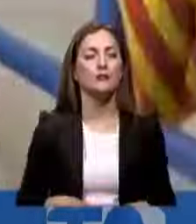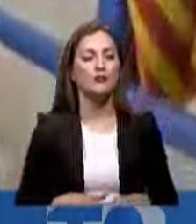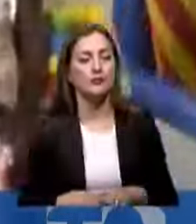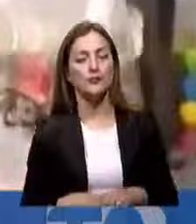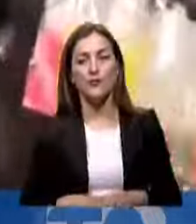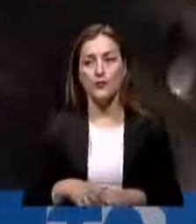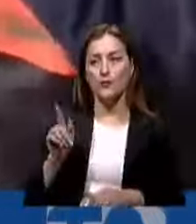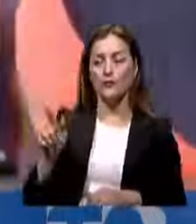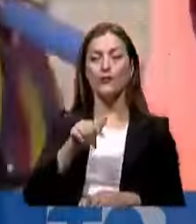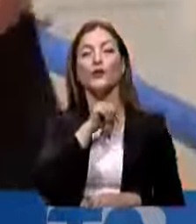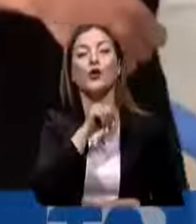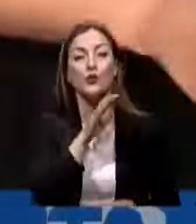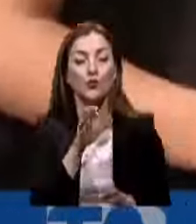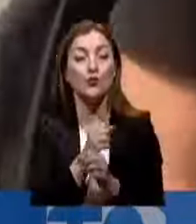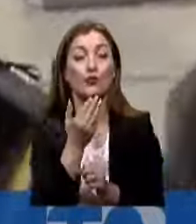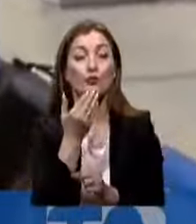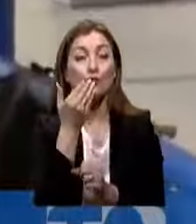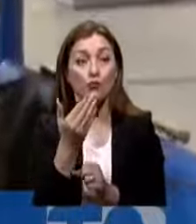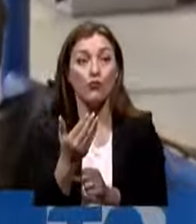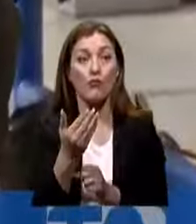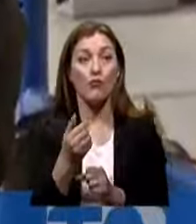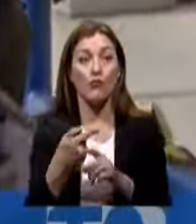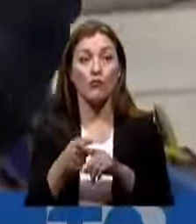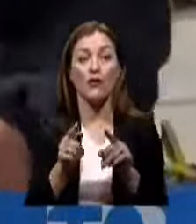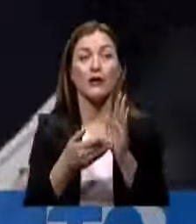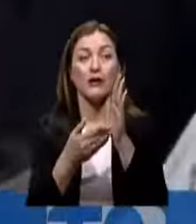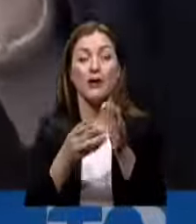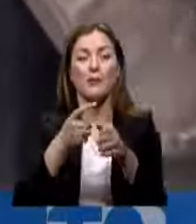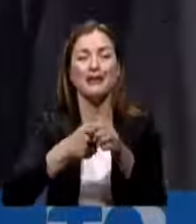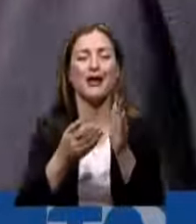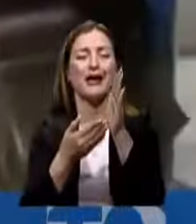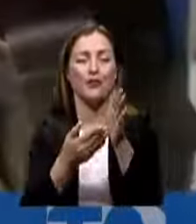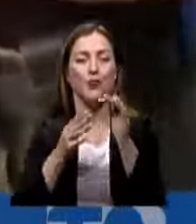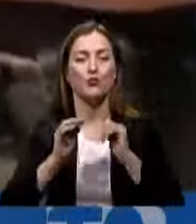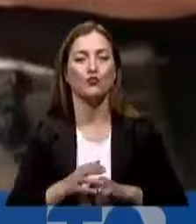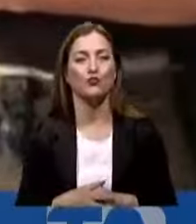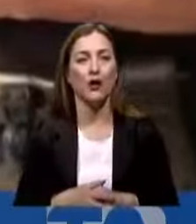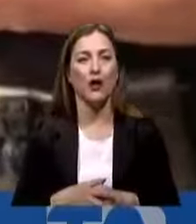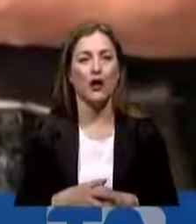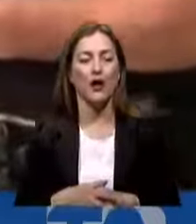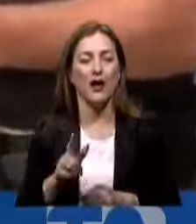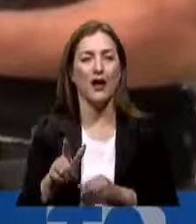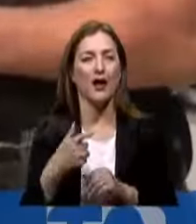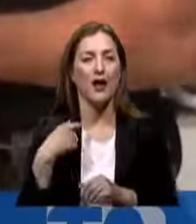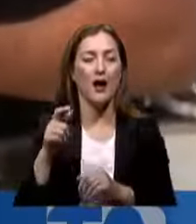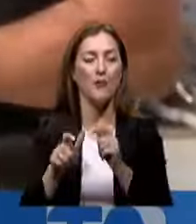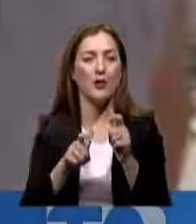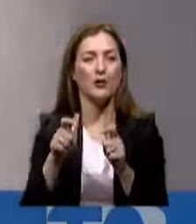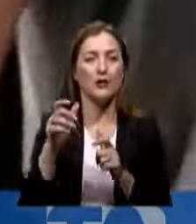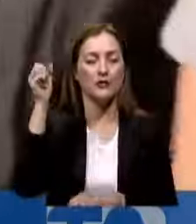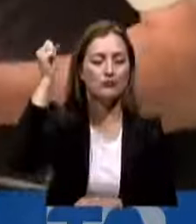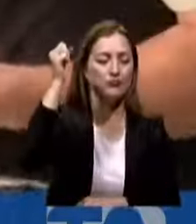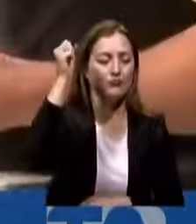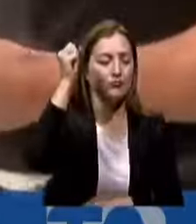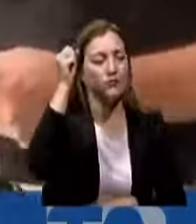la delincuencia, el delito se comete principalmente bajo una circunstancia específica, que es la oportunidad. Y es por eso que